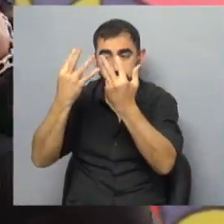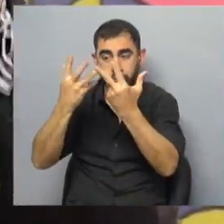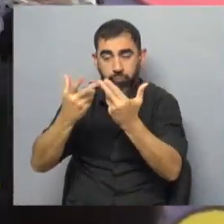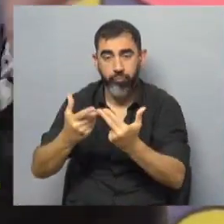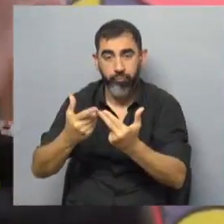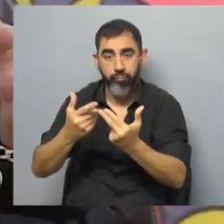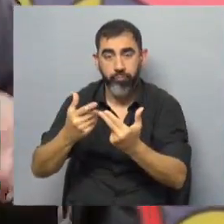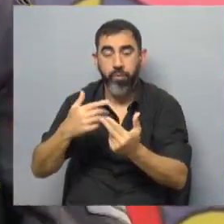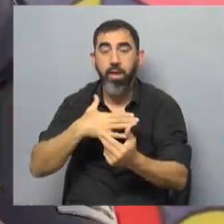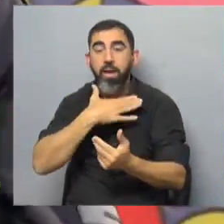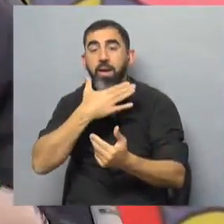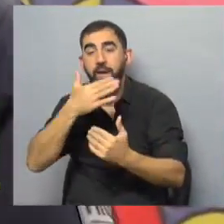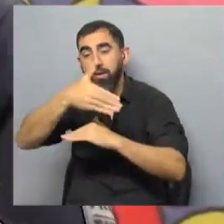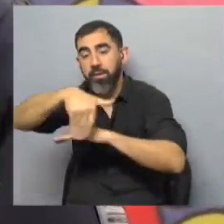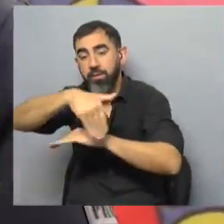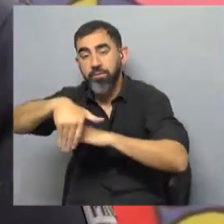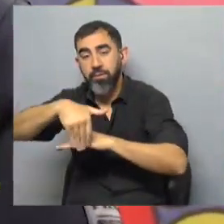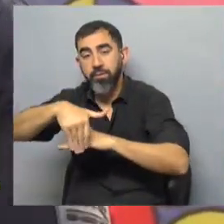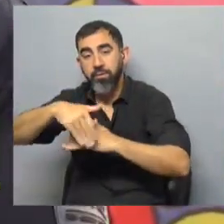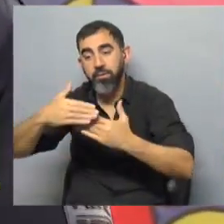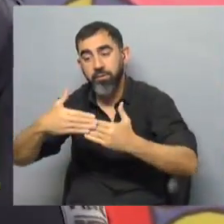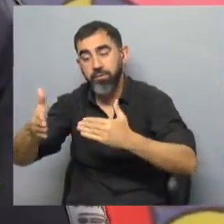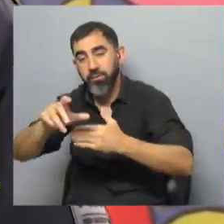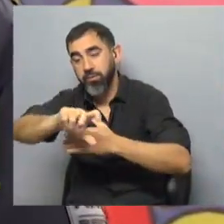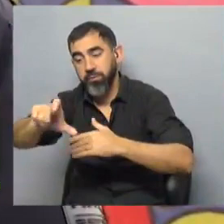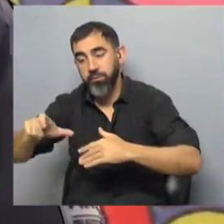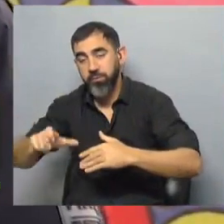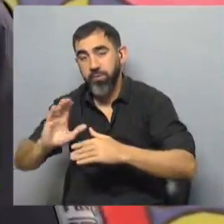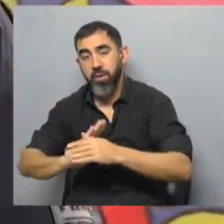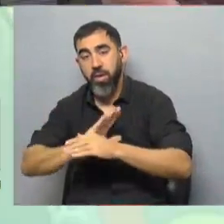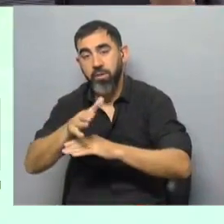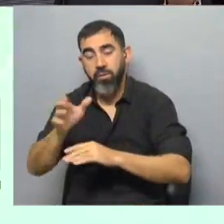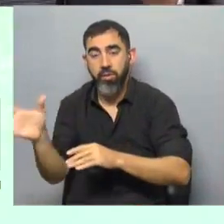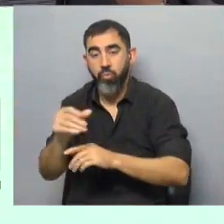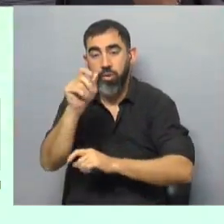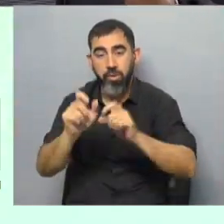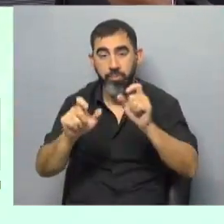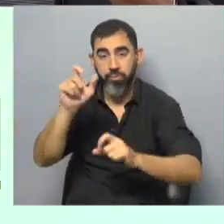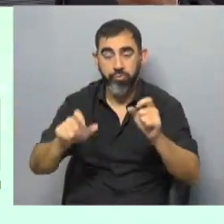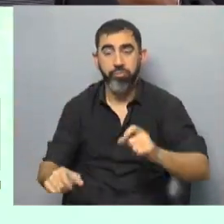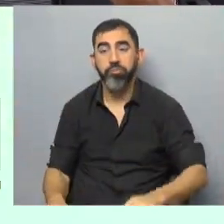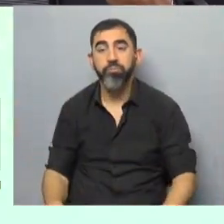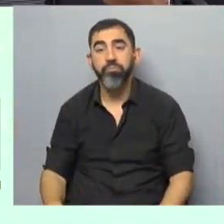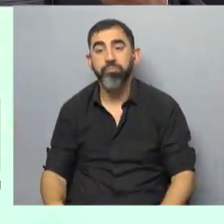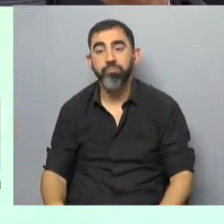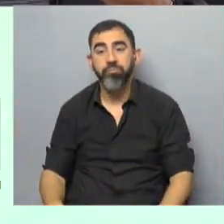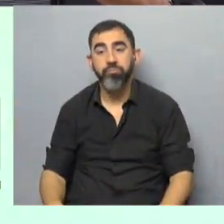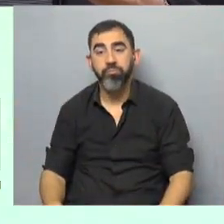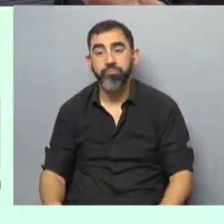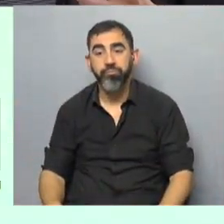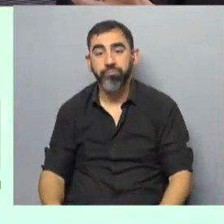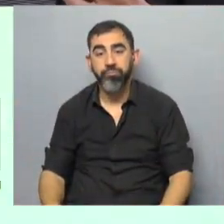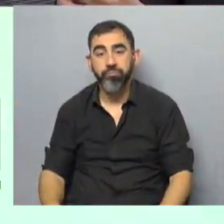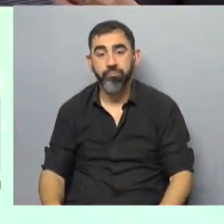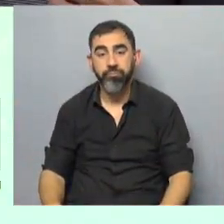parte sobreagraciada un pavimento continuo que permita la accesibilidad para todas las personas. El elemento en realidad surgió